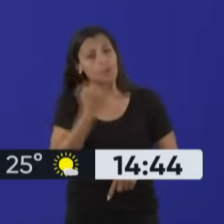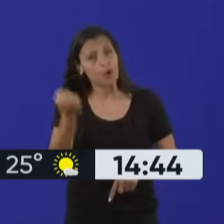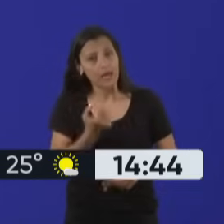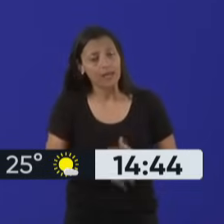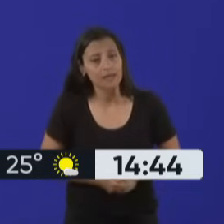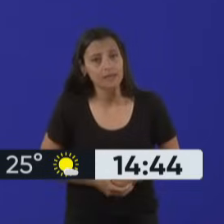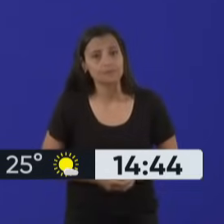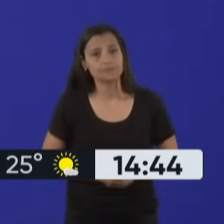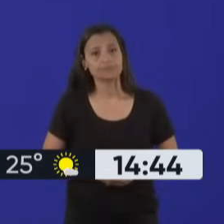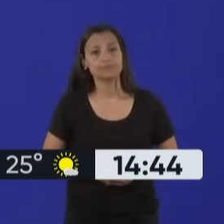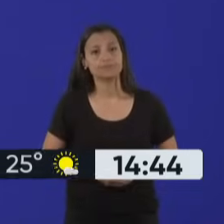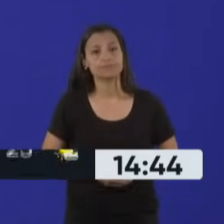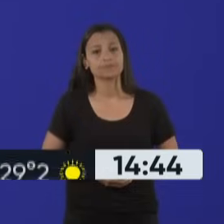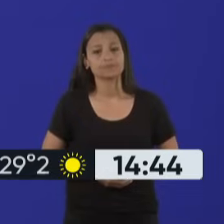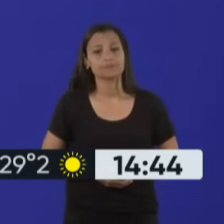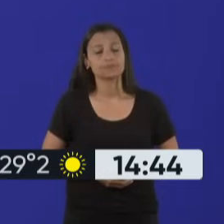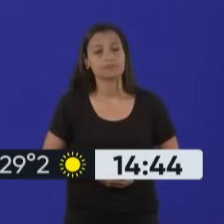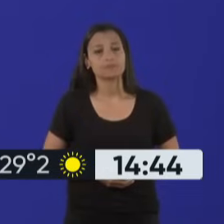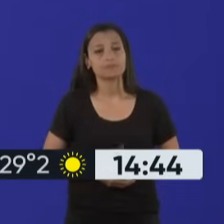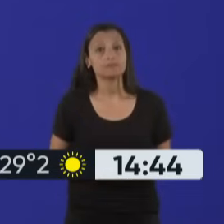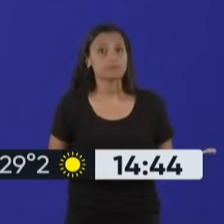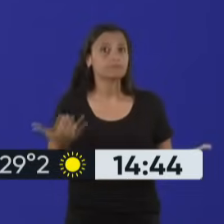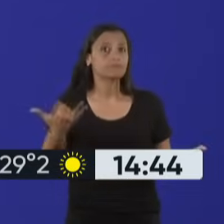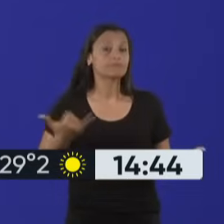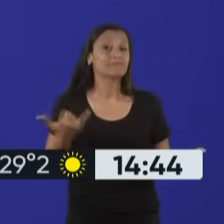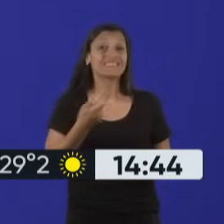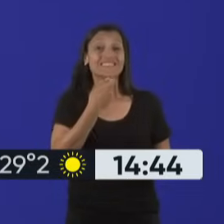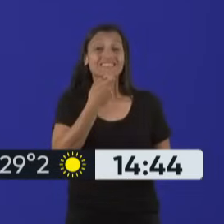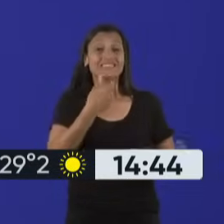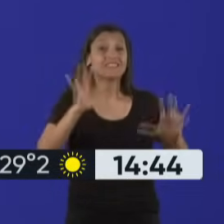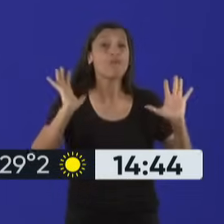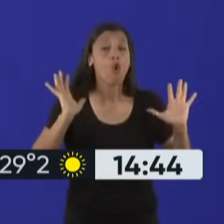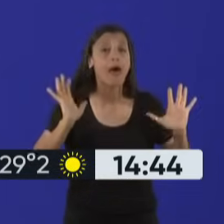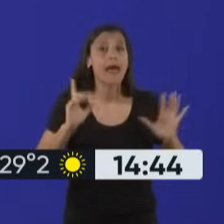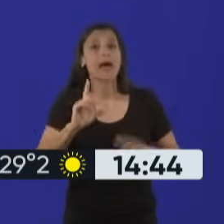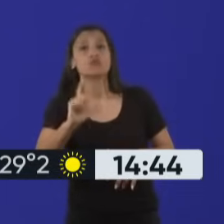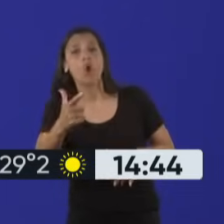y que si no hubiera estado esta contrapartida,